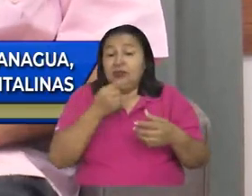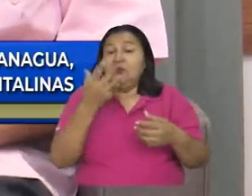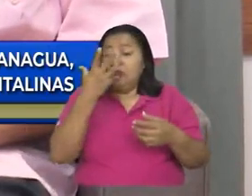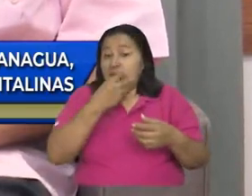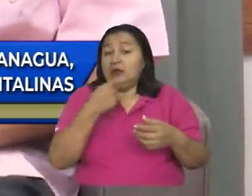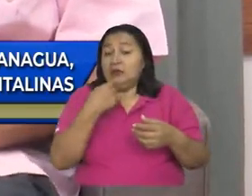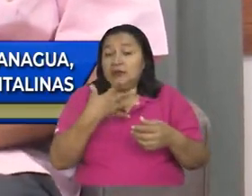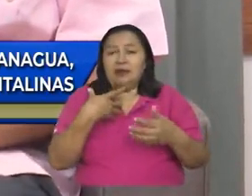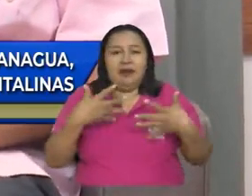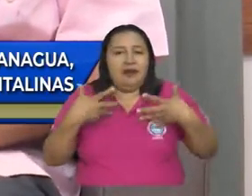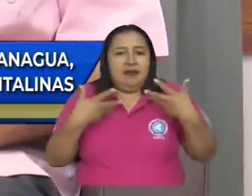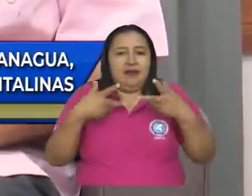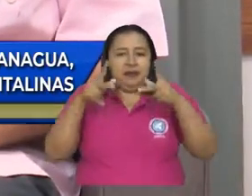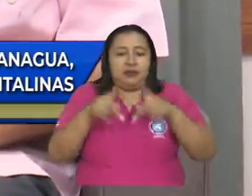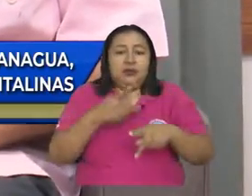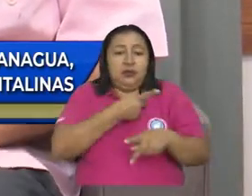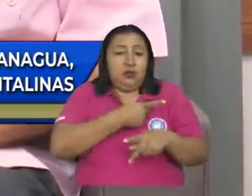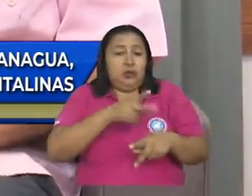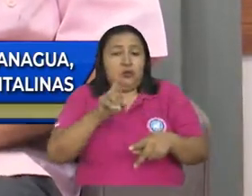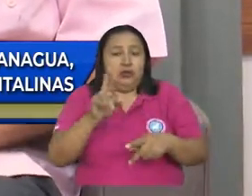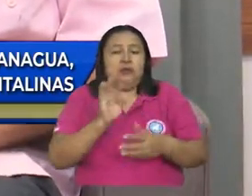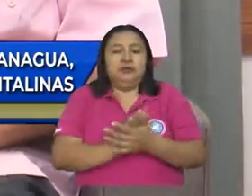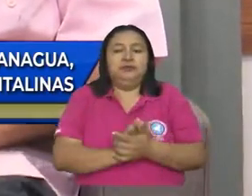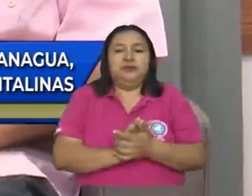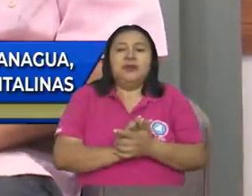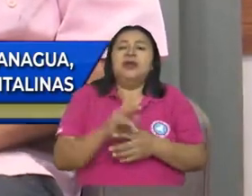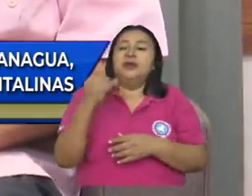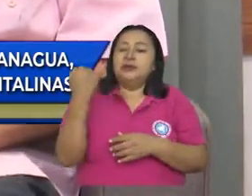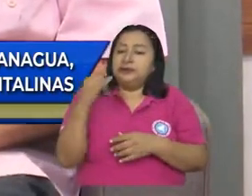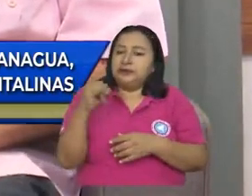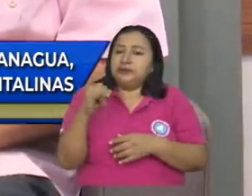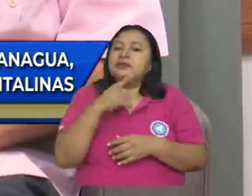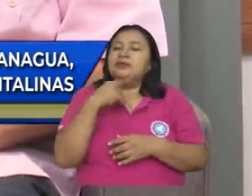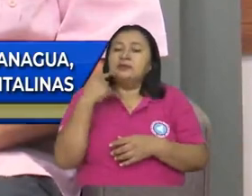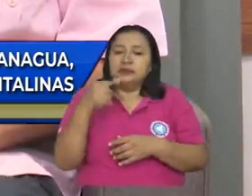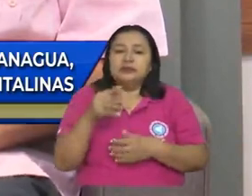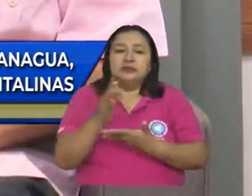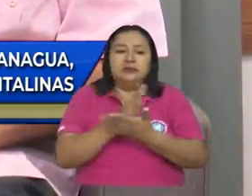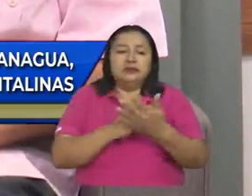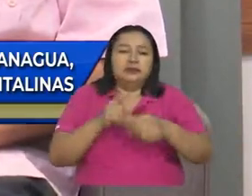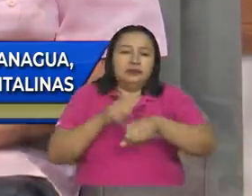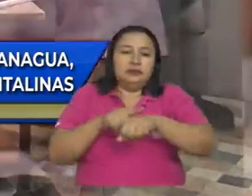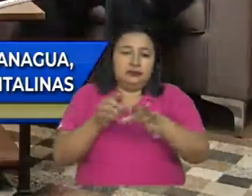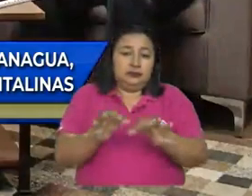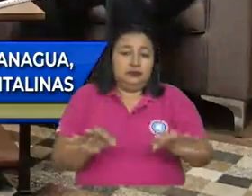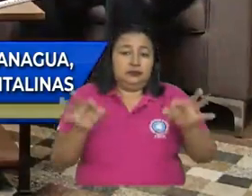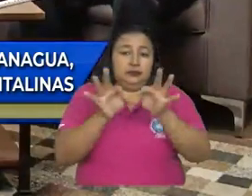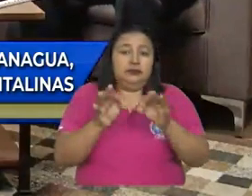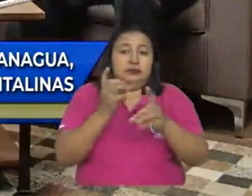estaba animadísimo los puertorriqueños por allá. Sin duda alguna, momentos muy importantes.